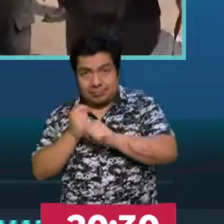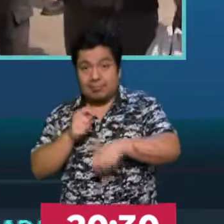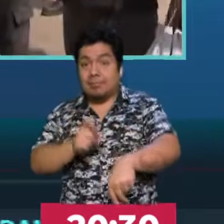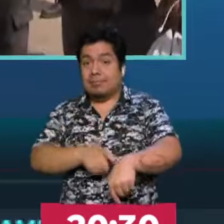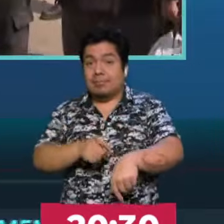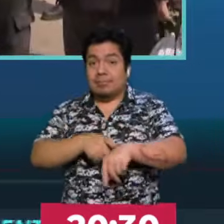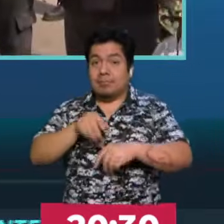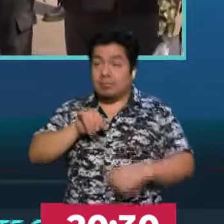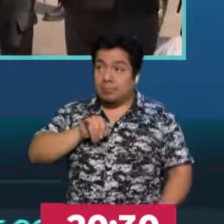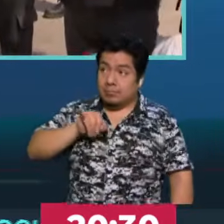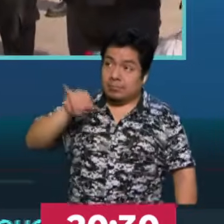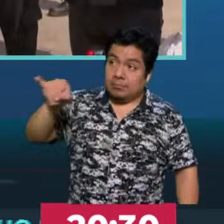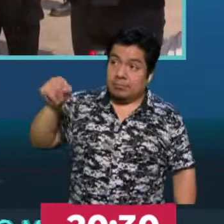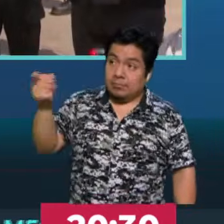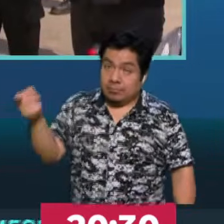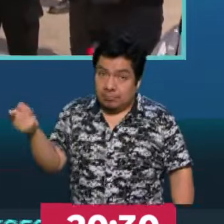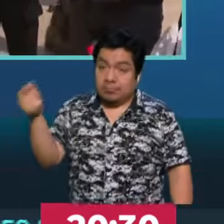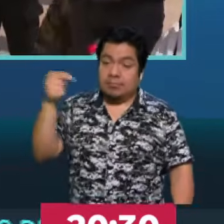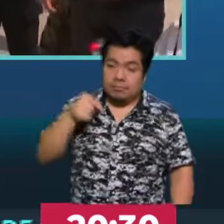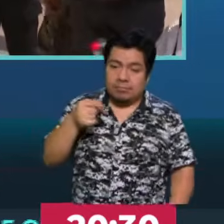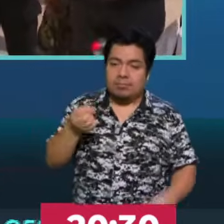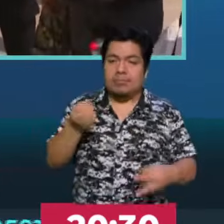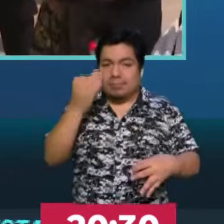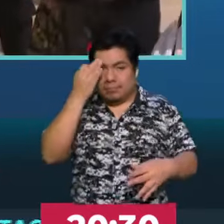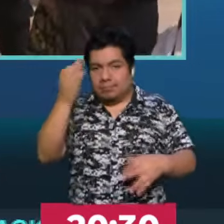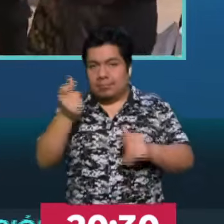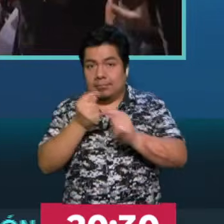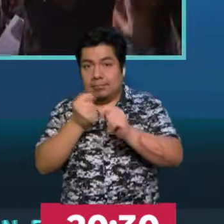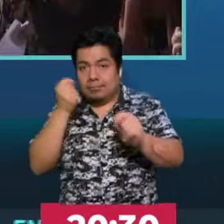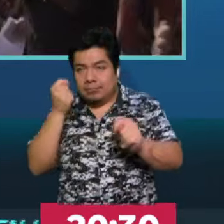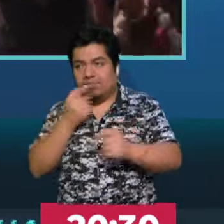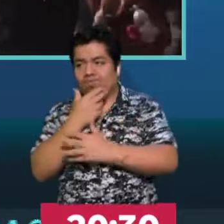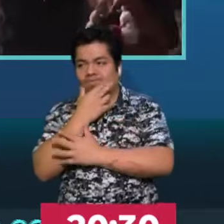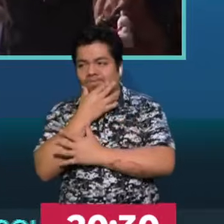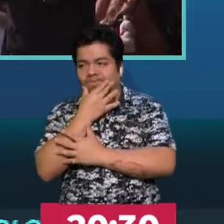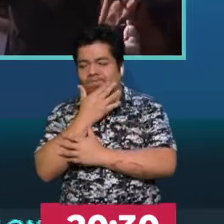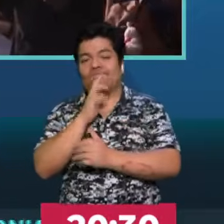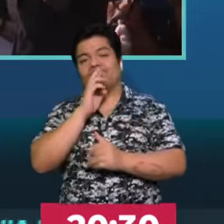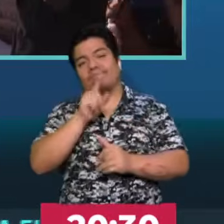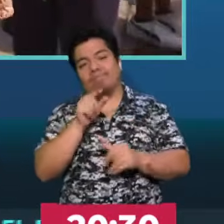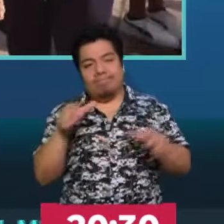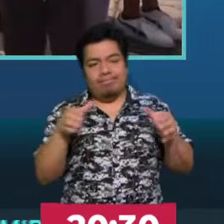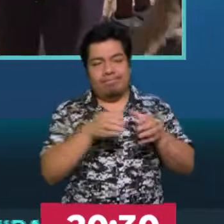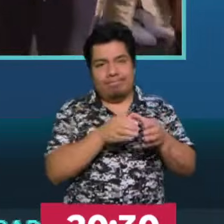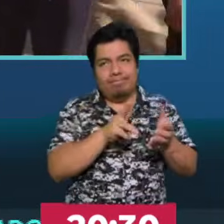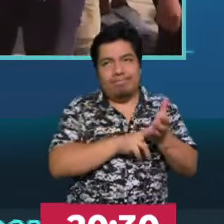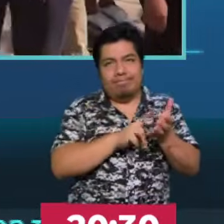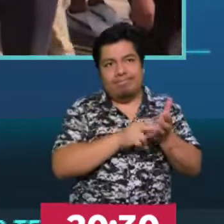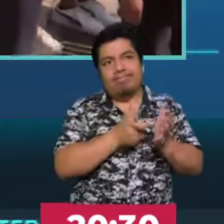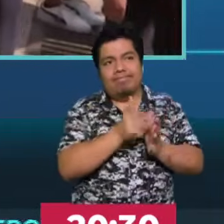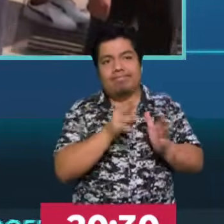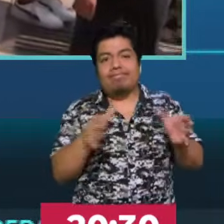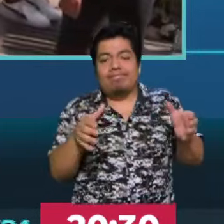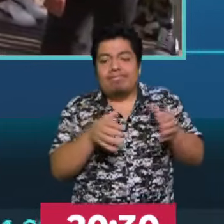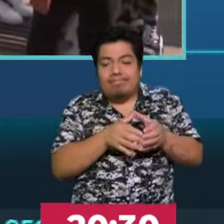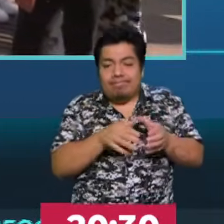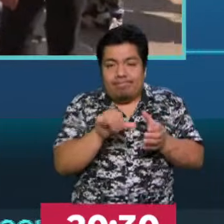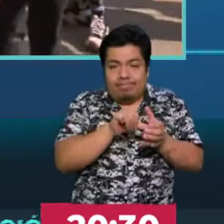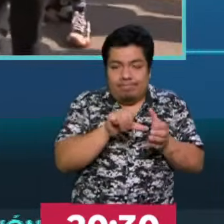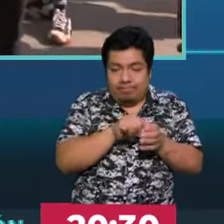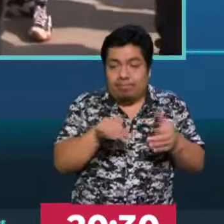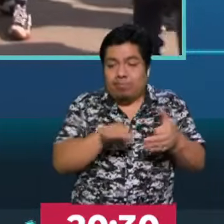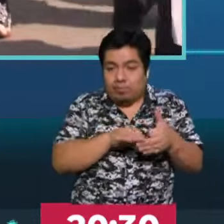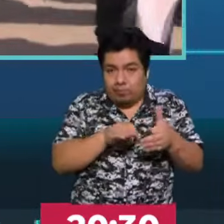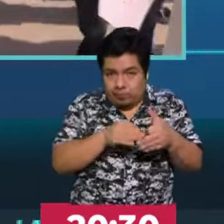tiempos de traslado de un lugar al otro, y entonces se vuelve más rentable, menos caro a la larga vivir céntricamente.